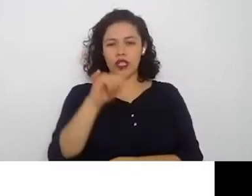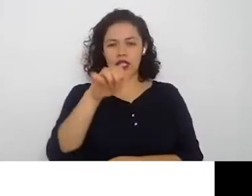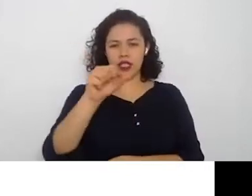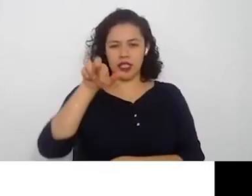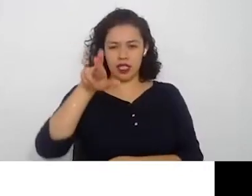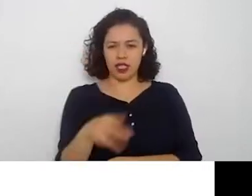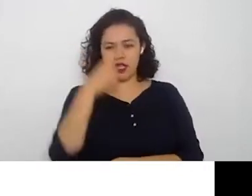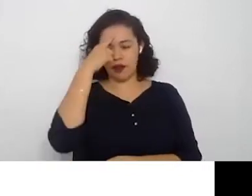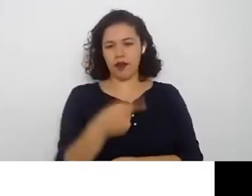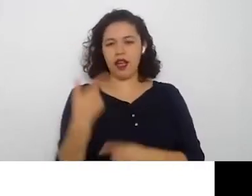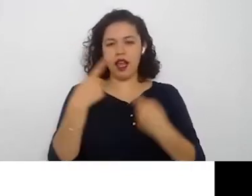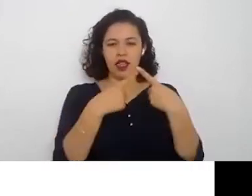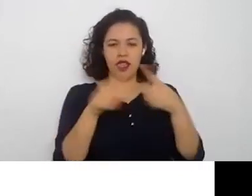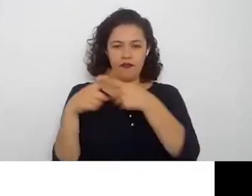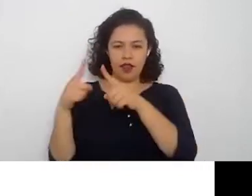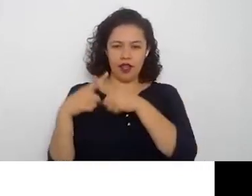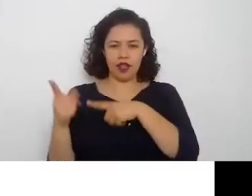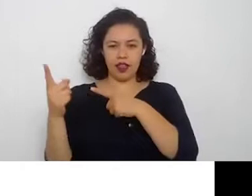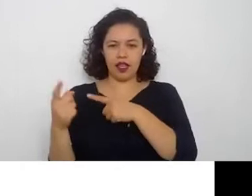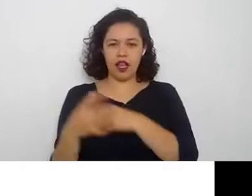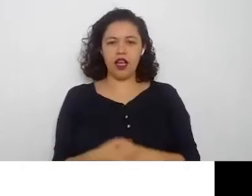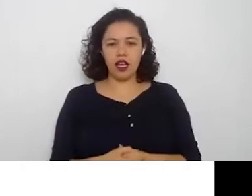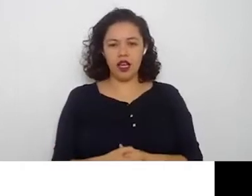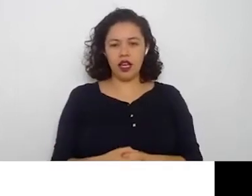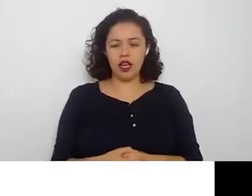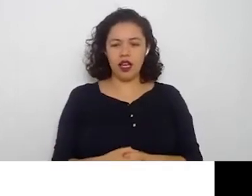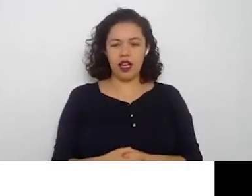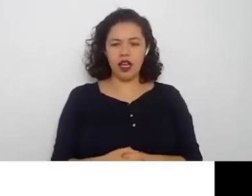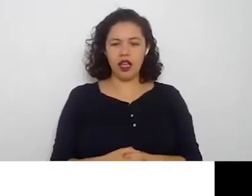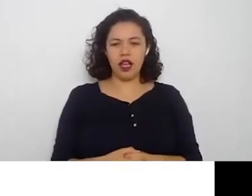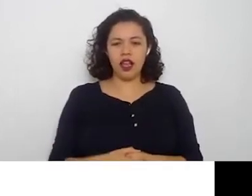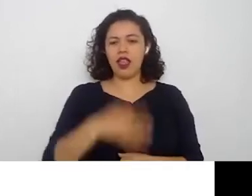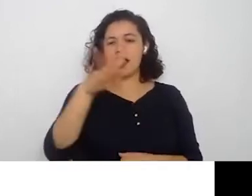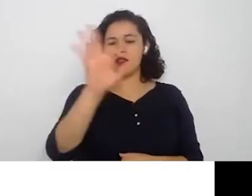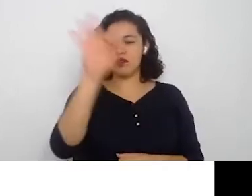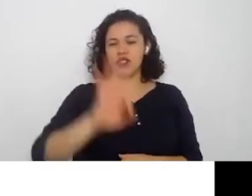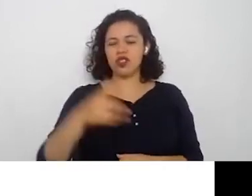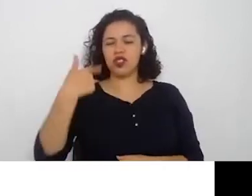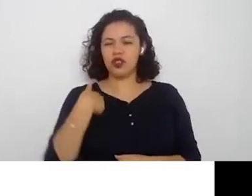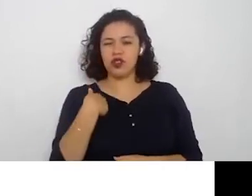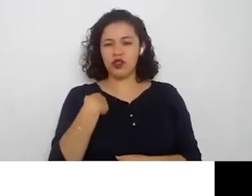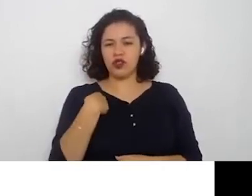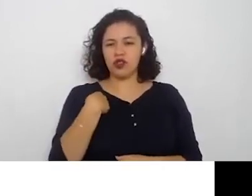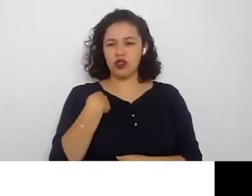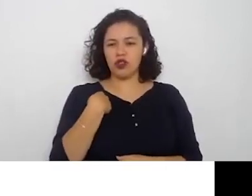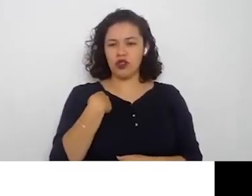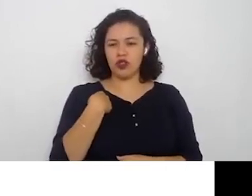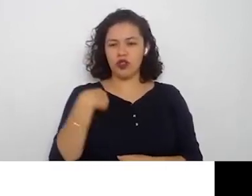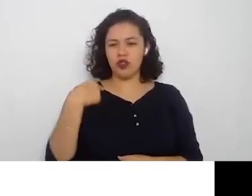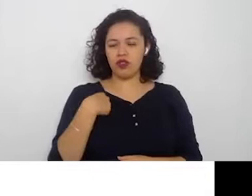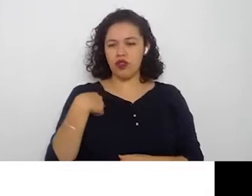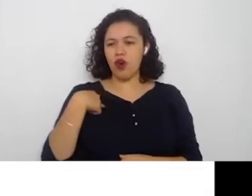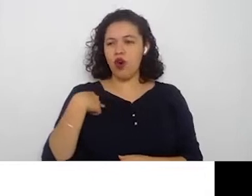ingresos distintos de los de su objeto social cuando excedan del 10% del total de sus ingresos.